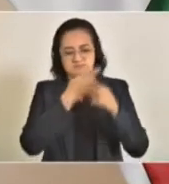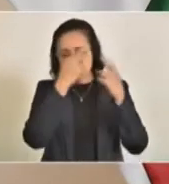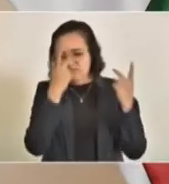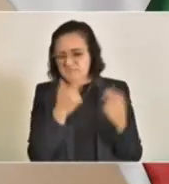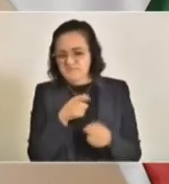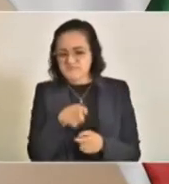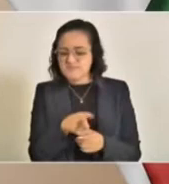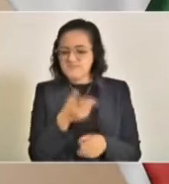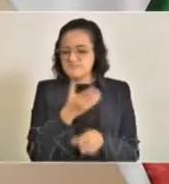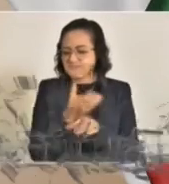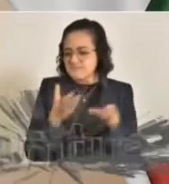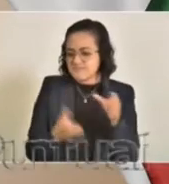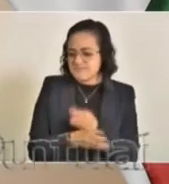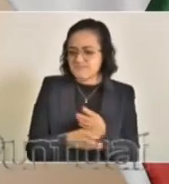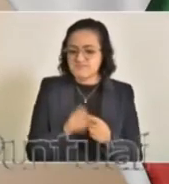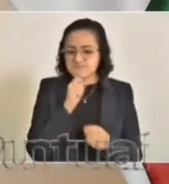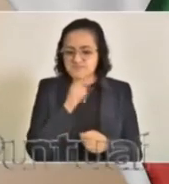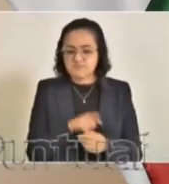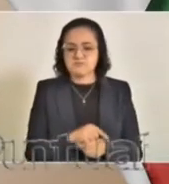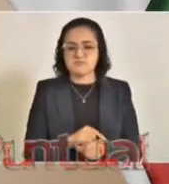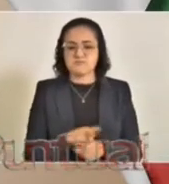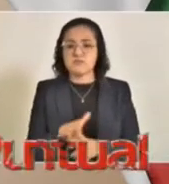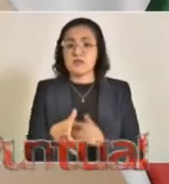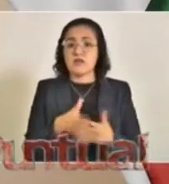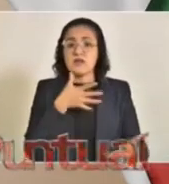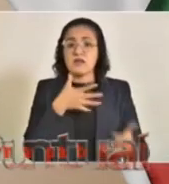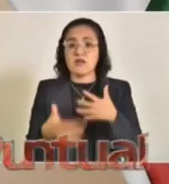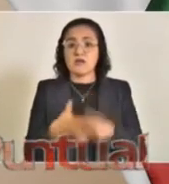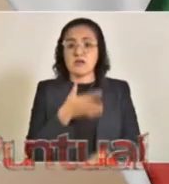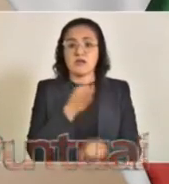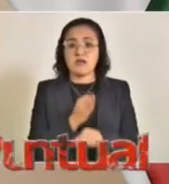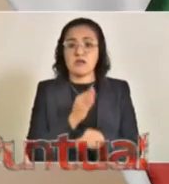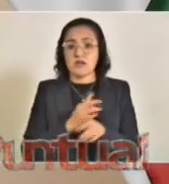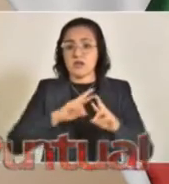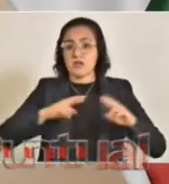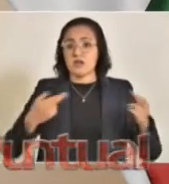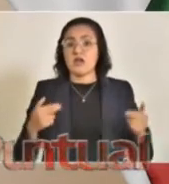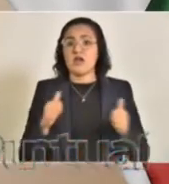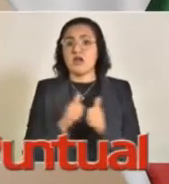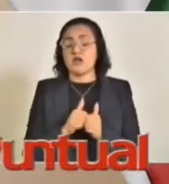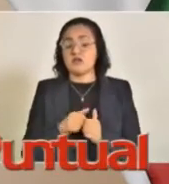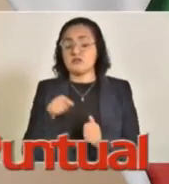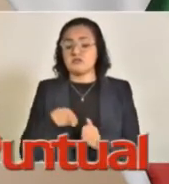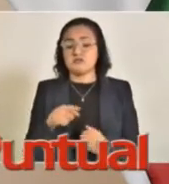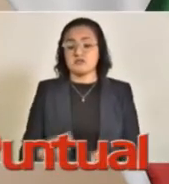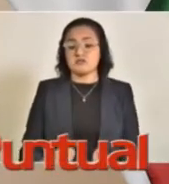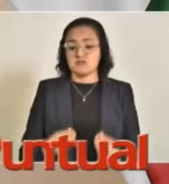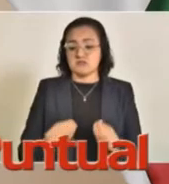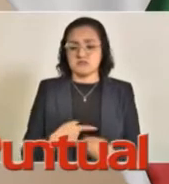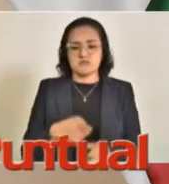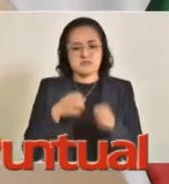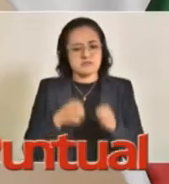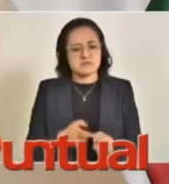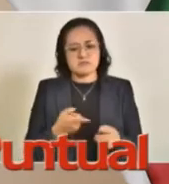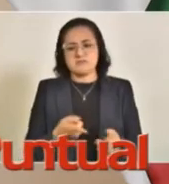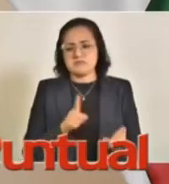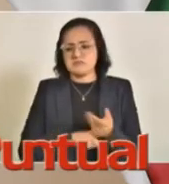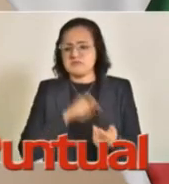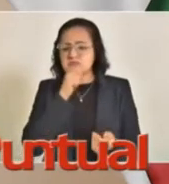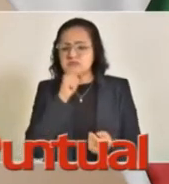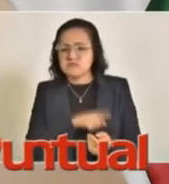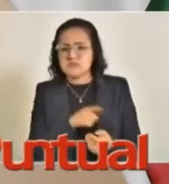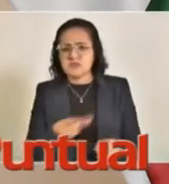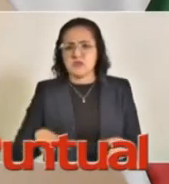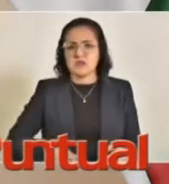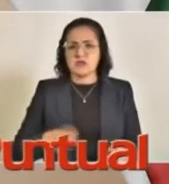inmueble. Las obras relacionadas con acciones de vivienda son permanentes en el gobierno del